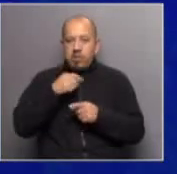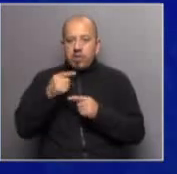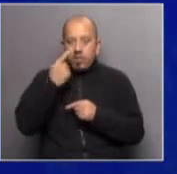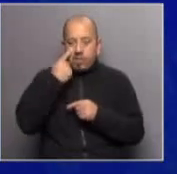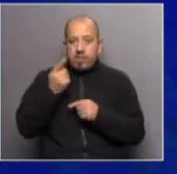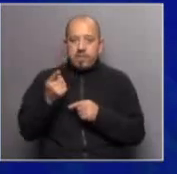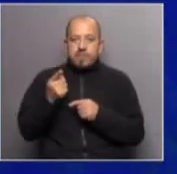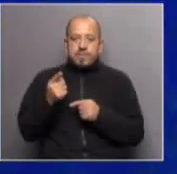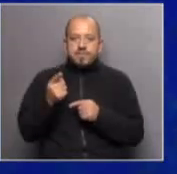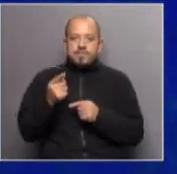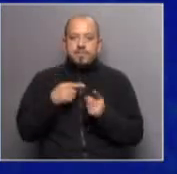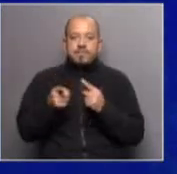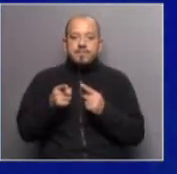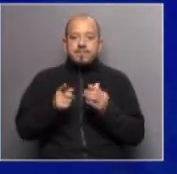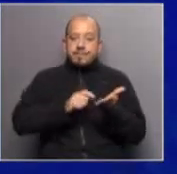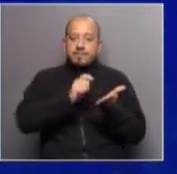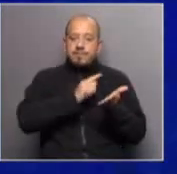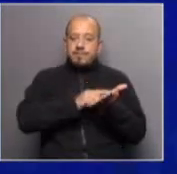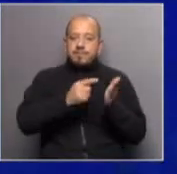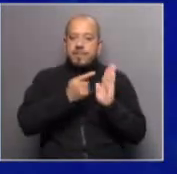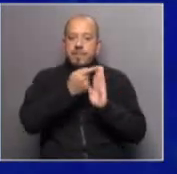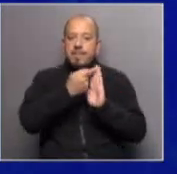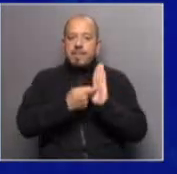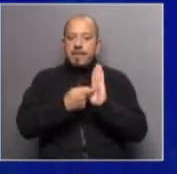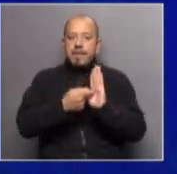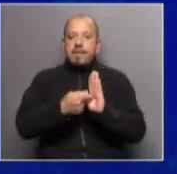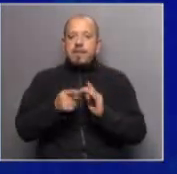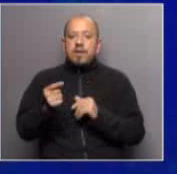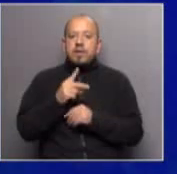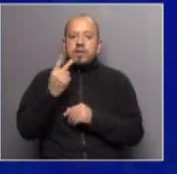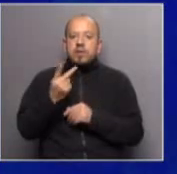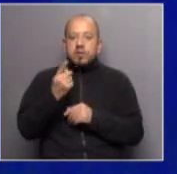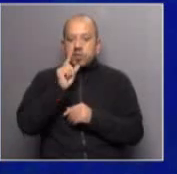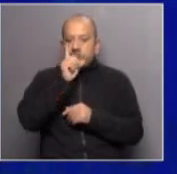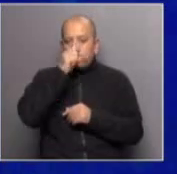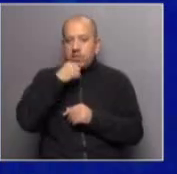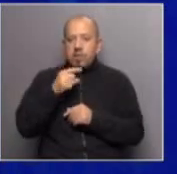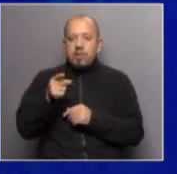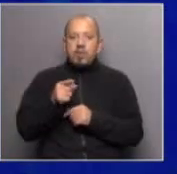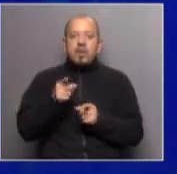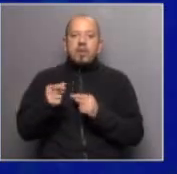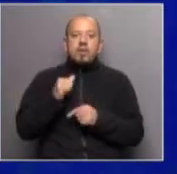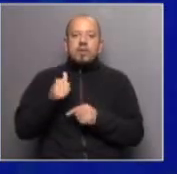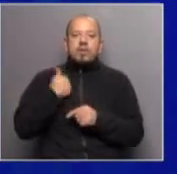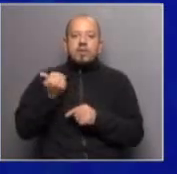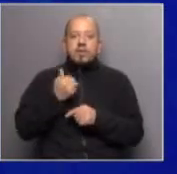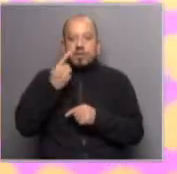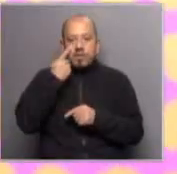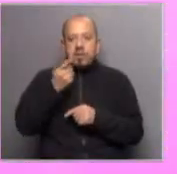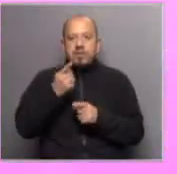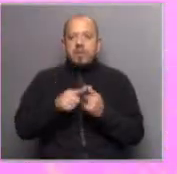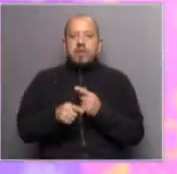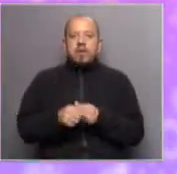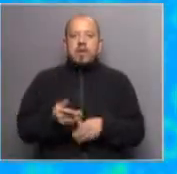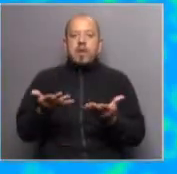ver, su letra también apareció en dos lugares montevideanos. Y así de paso aprovechamos para ver un poco la ciudad.